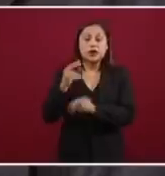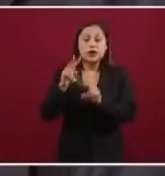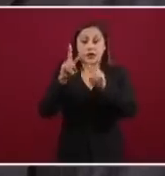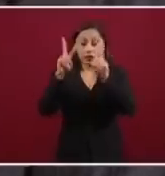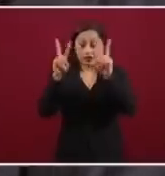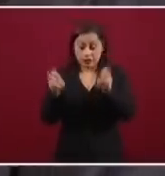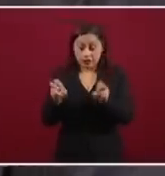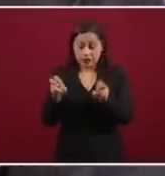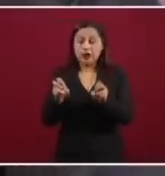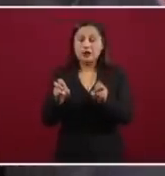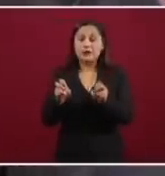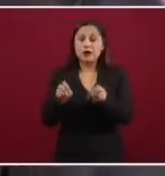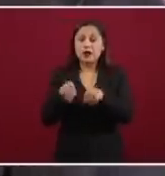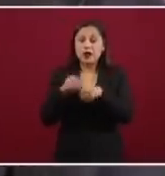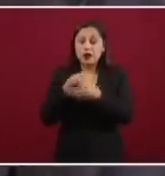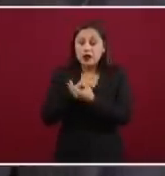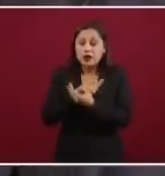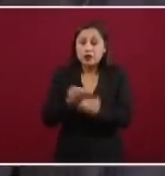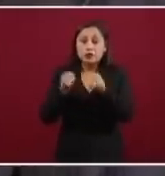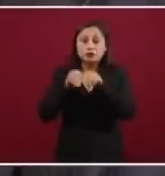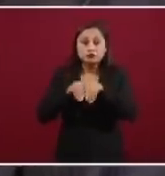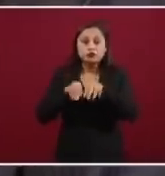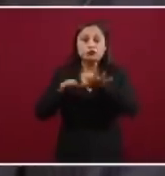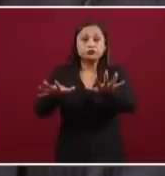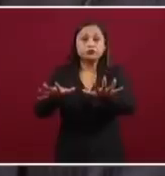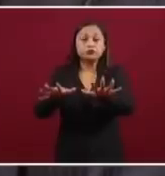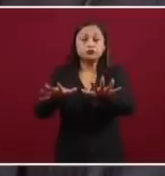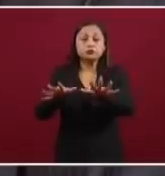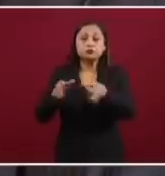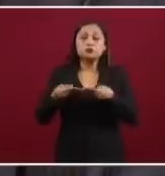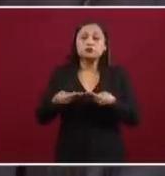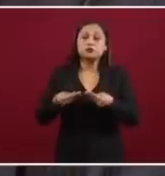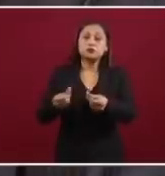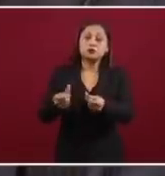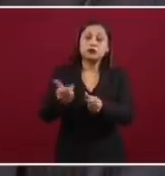fueron alrededor de 10,000 millones de pesos.